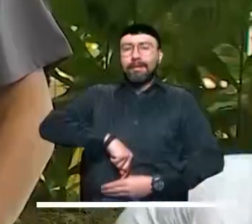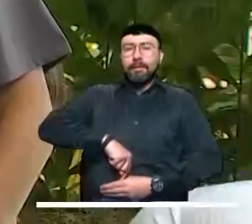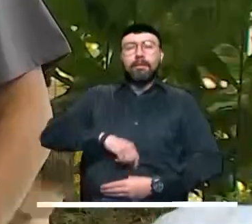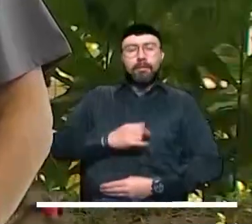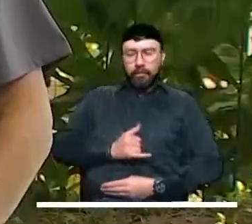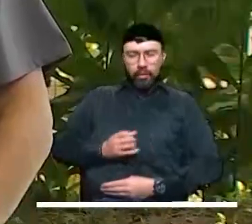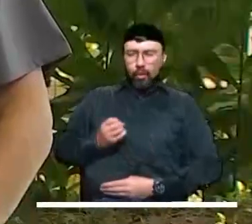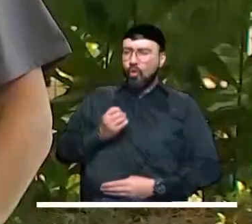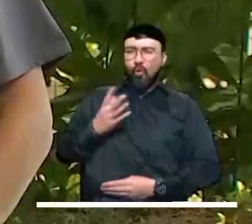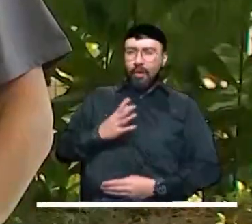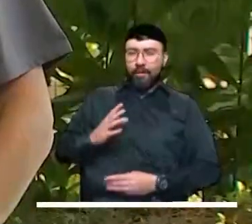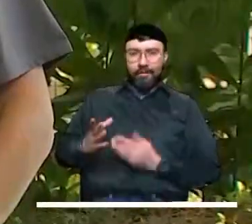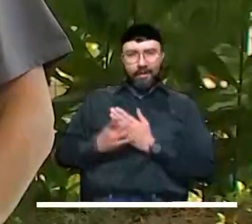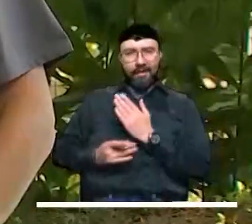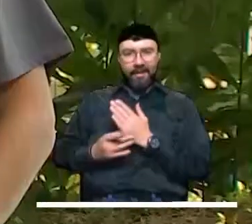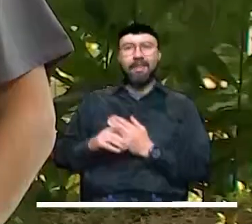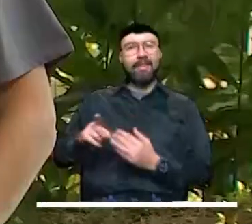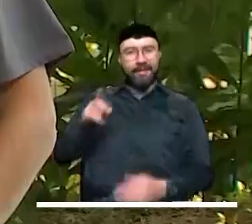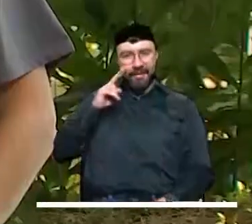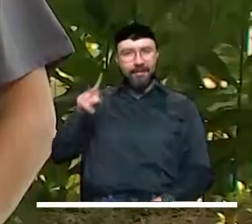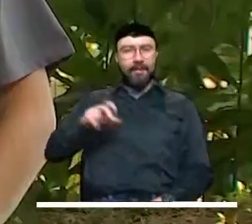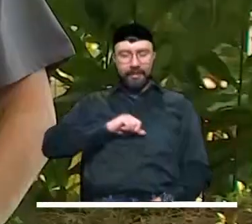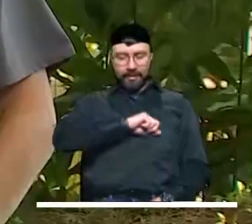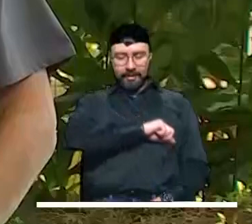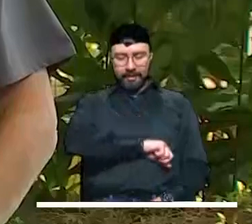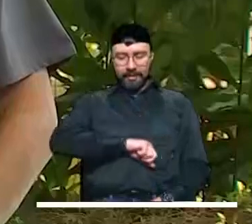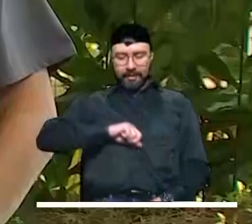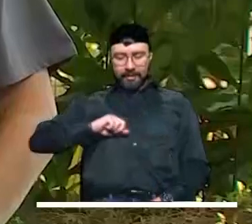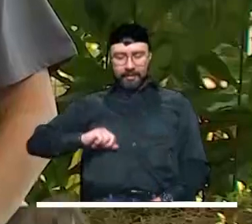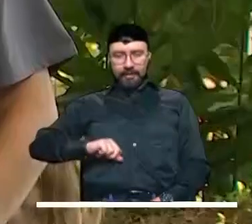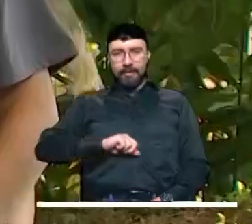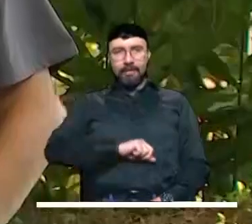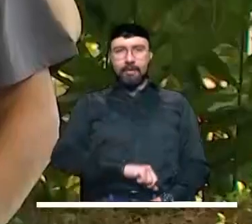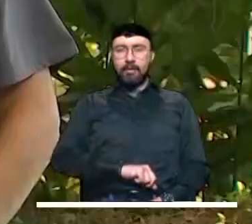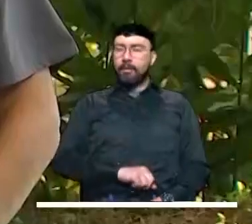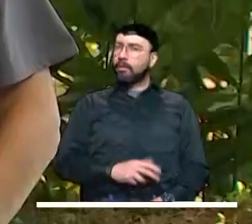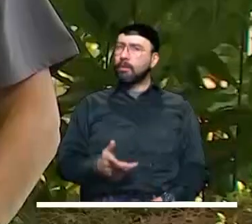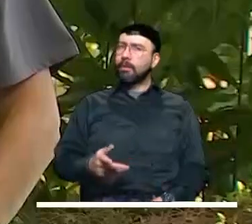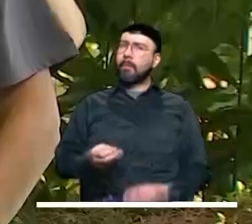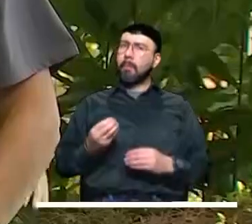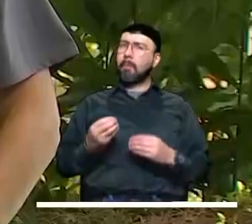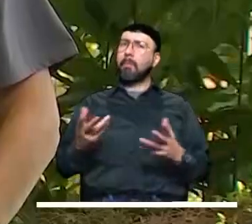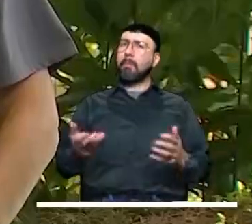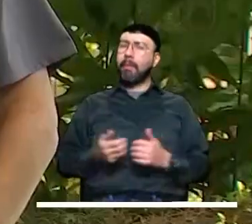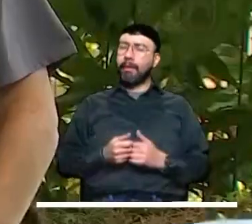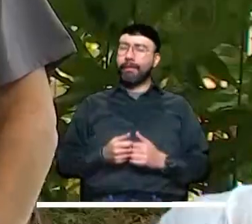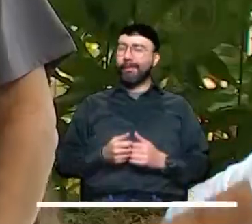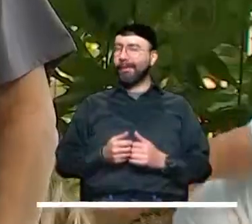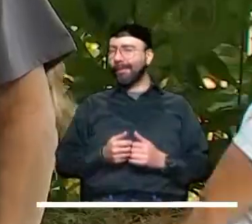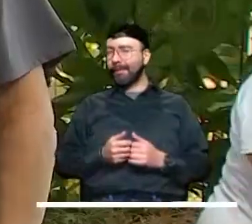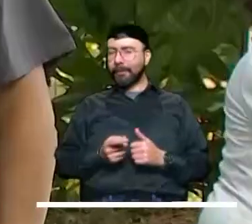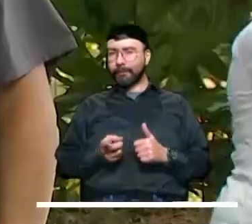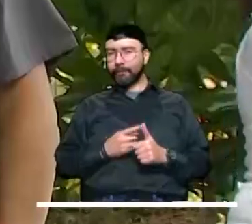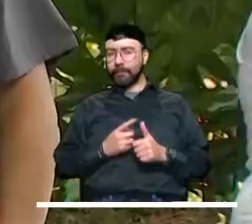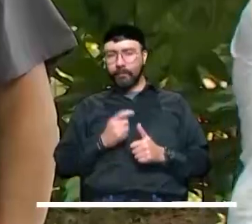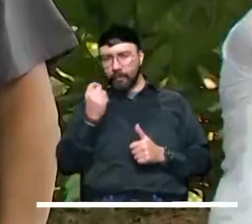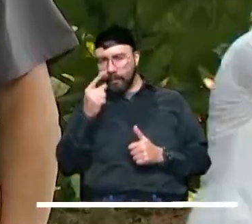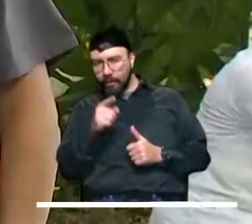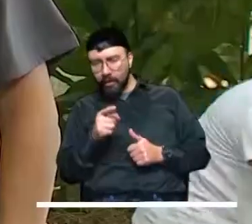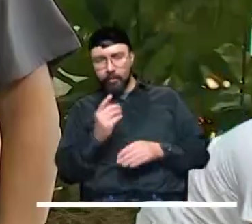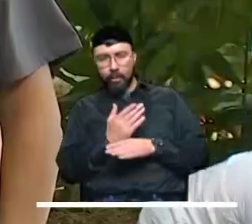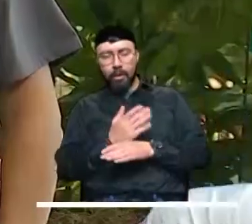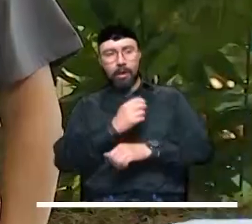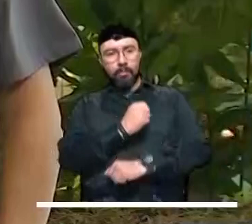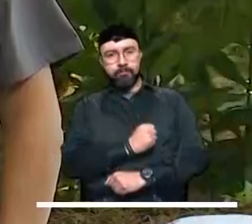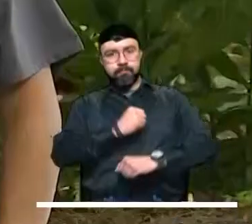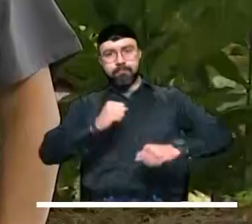pues, los órganos y las vísceras. ¿Cuál es la finalidad de eso? Primero, de entender si el problema es de